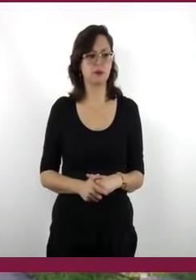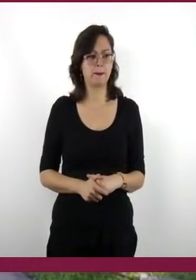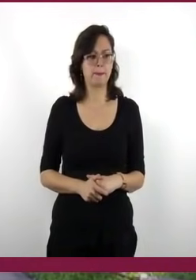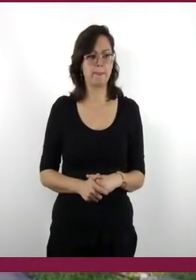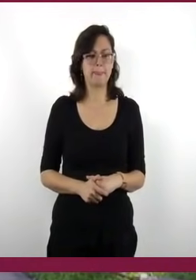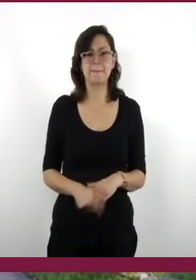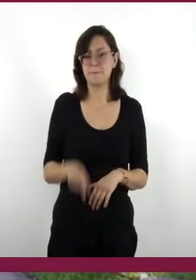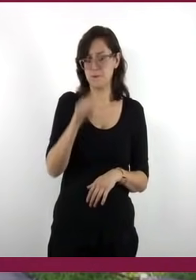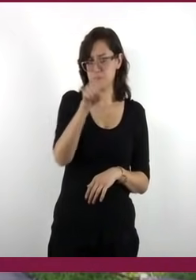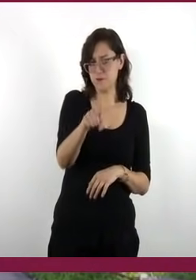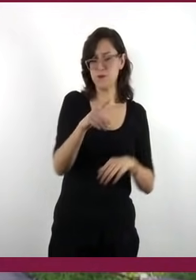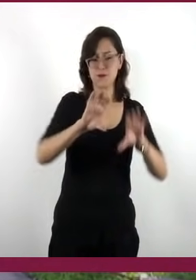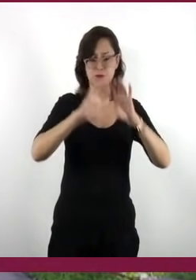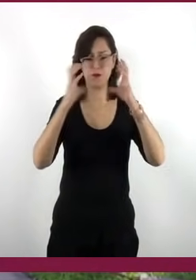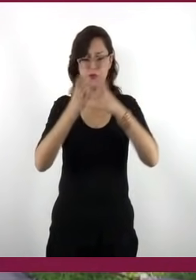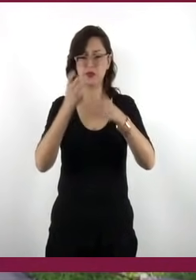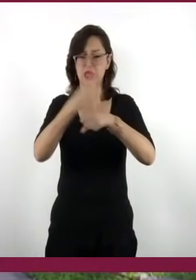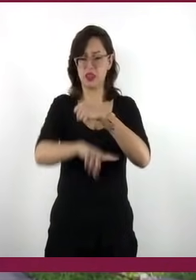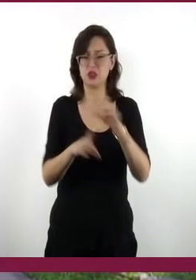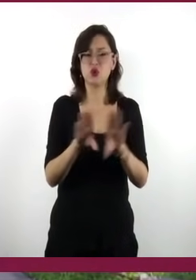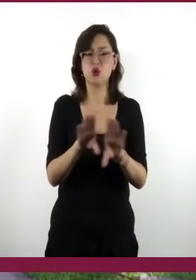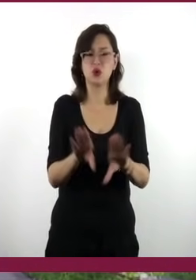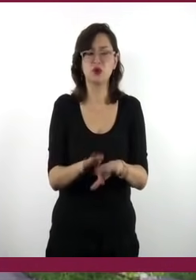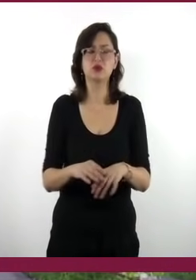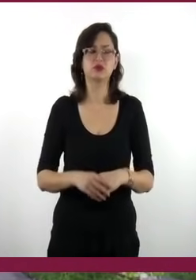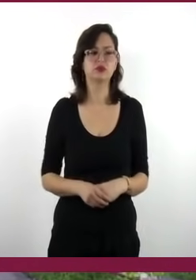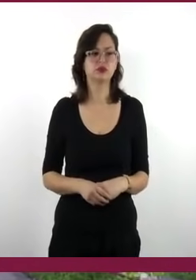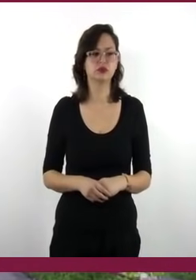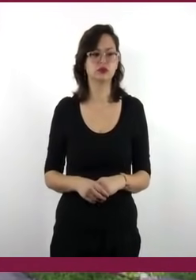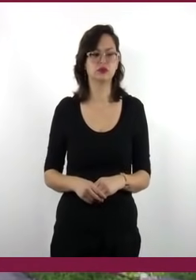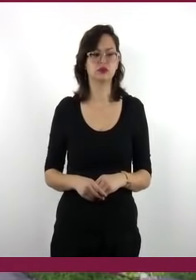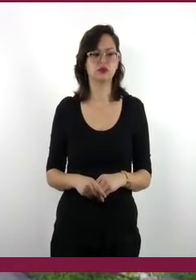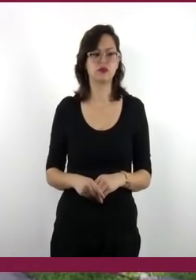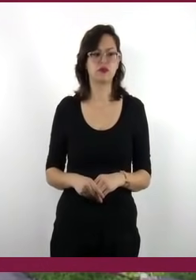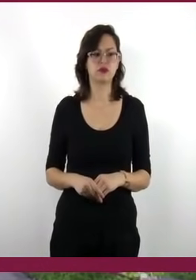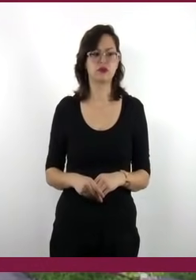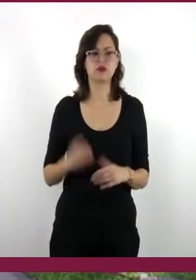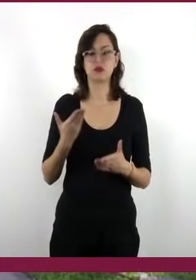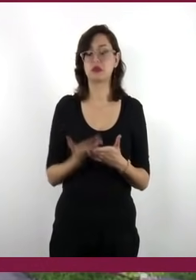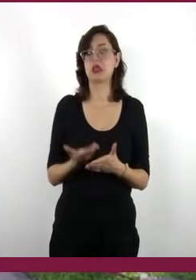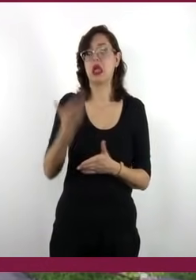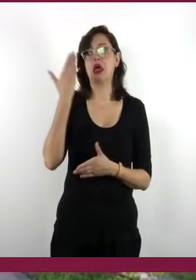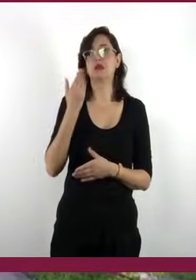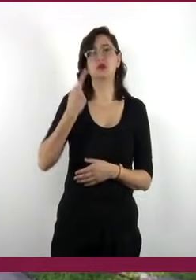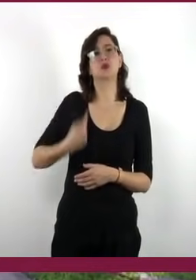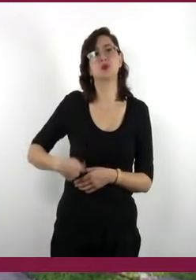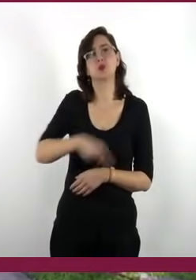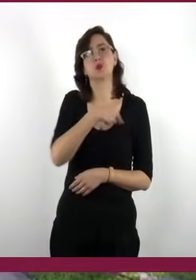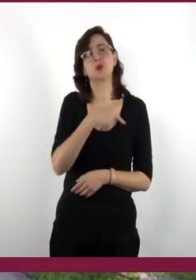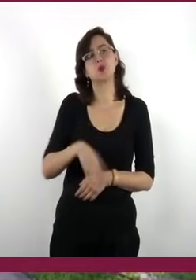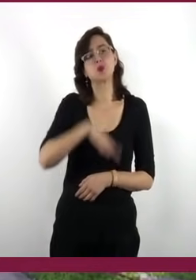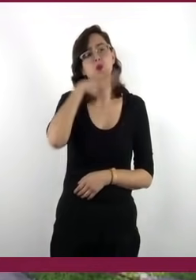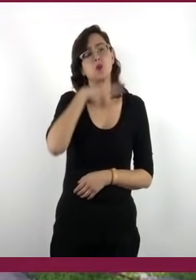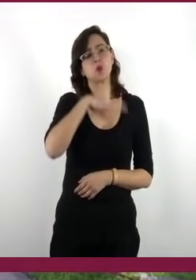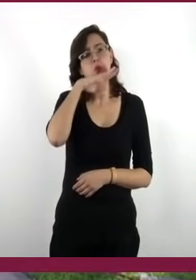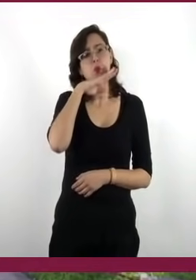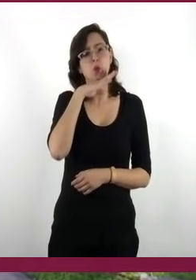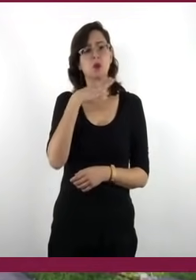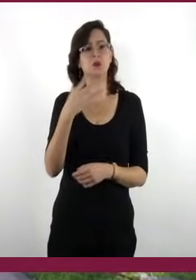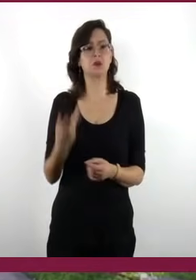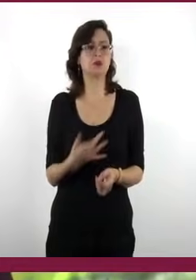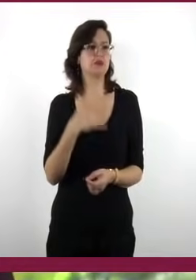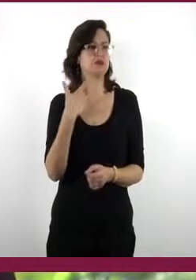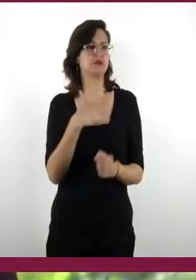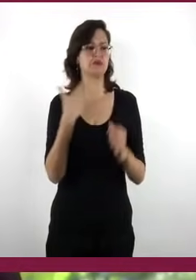hecho daño al planeta? Pues, antes nosotros no estábamos conscientes de la situación que tenemos con